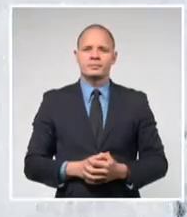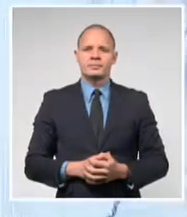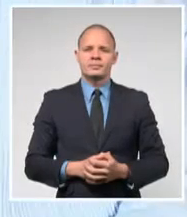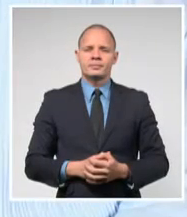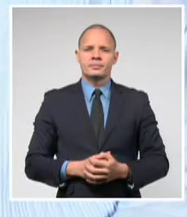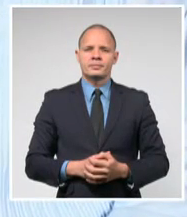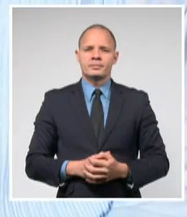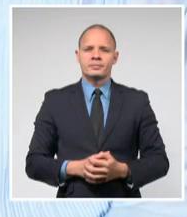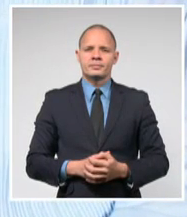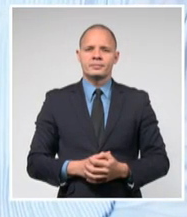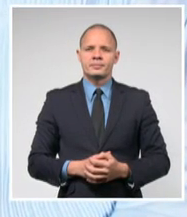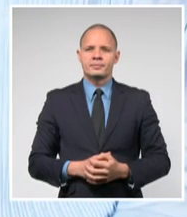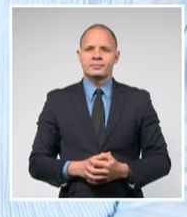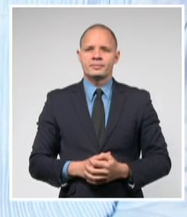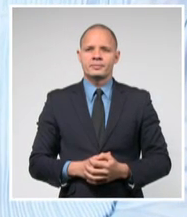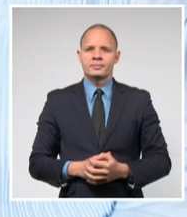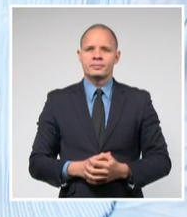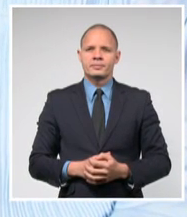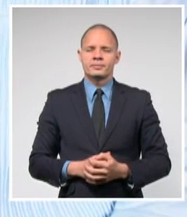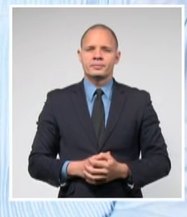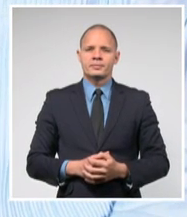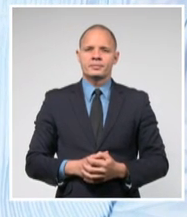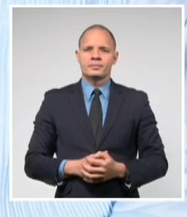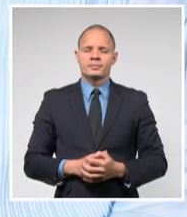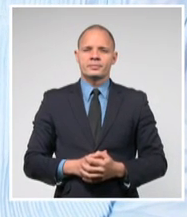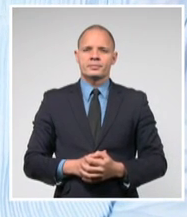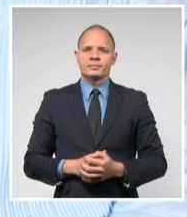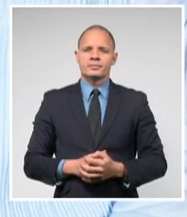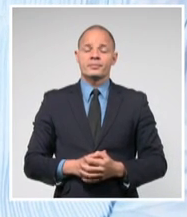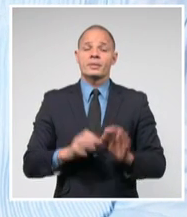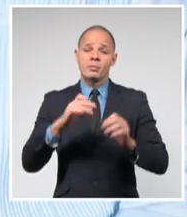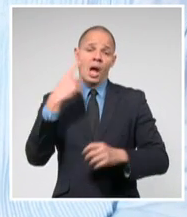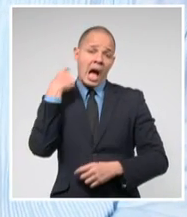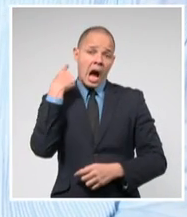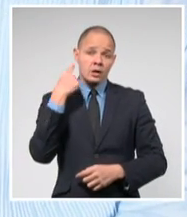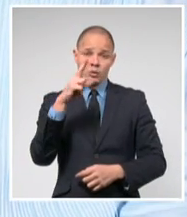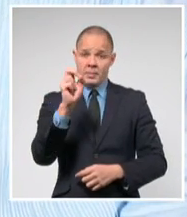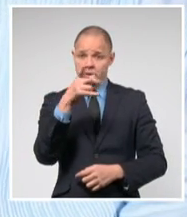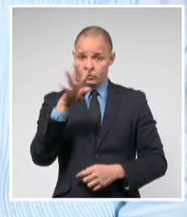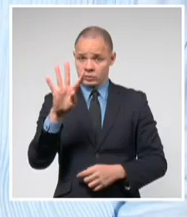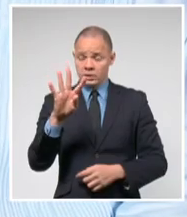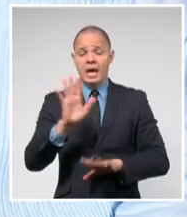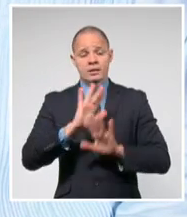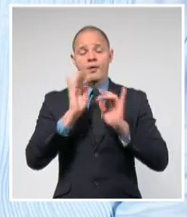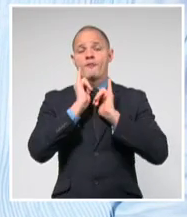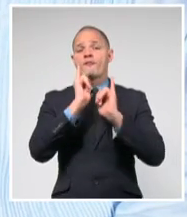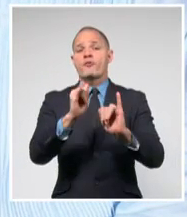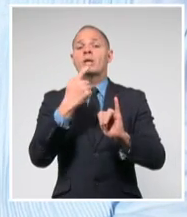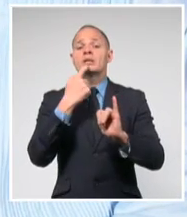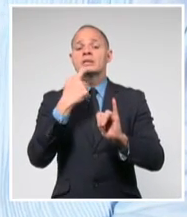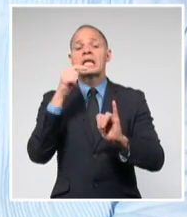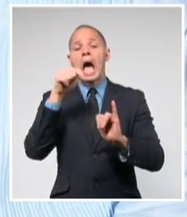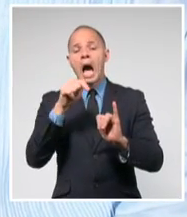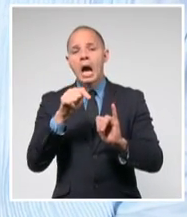A partir de la información que se da a finales del 14, de que el hecho de que los países de Cuba y Estados Unidos están estableciendo